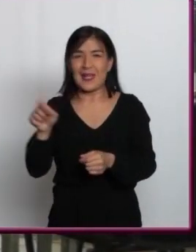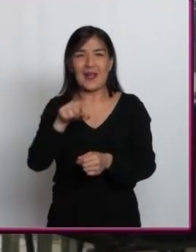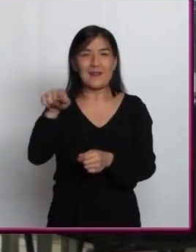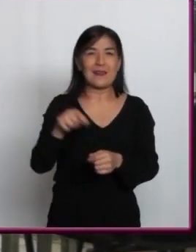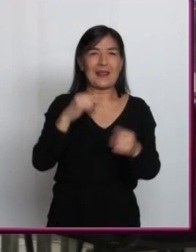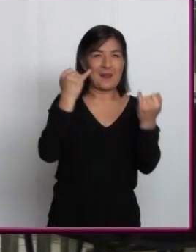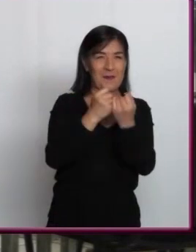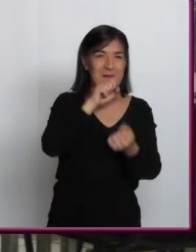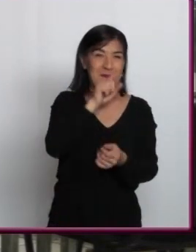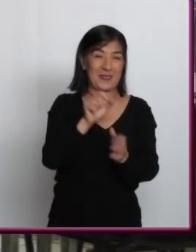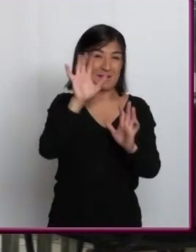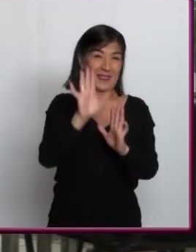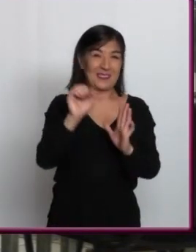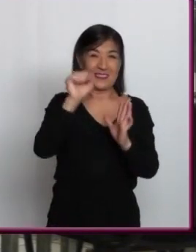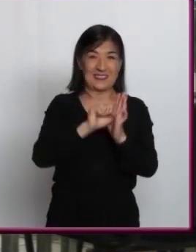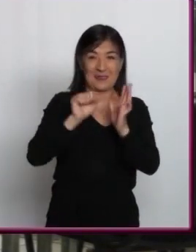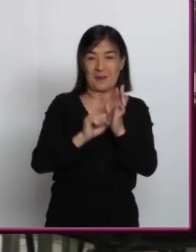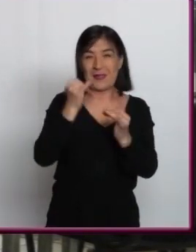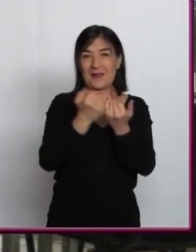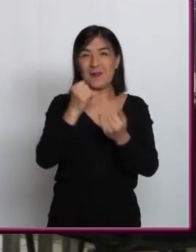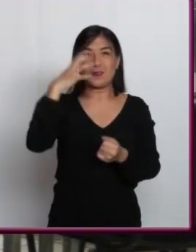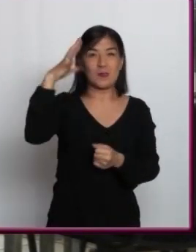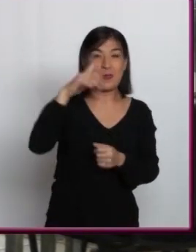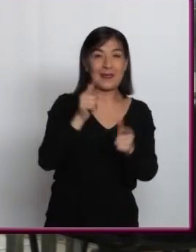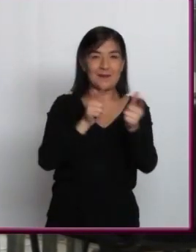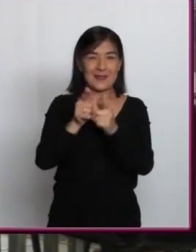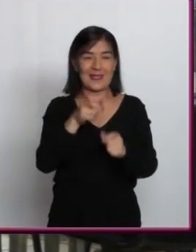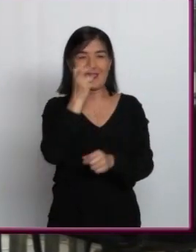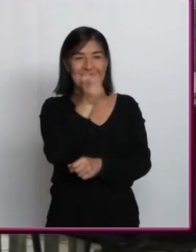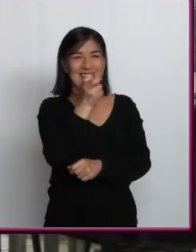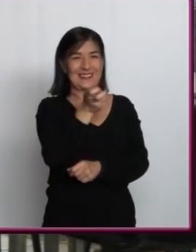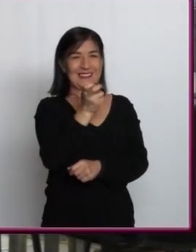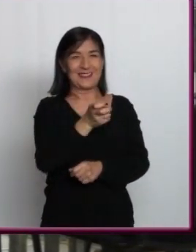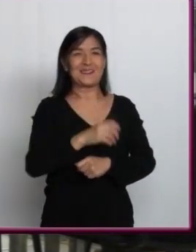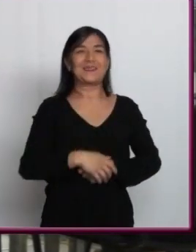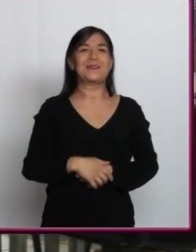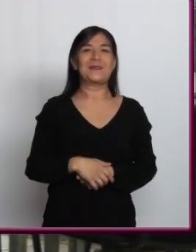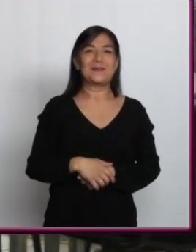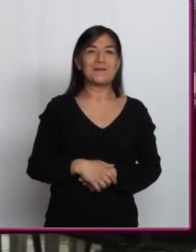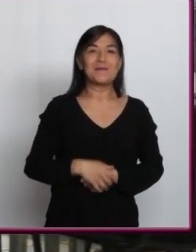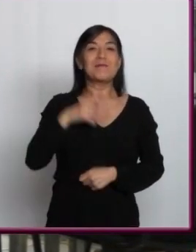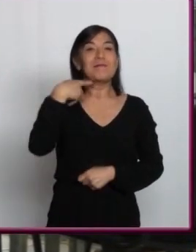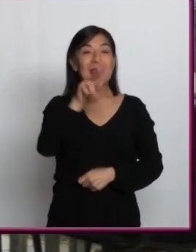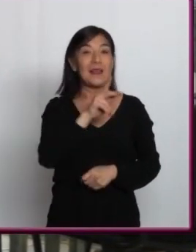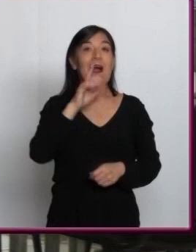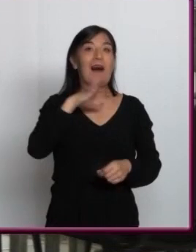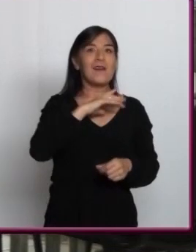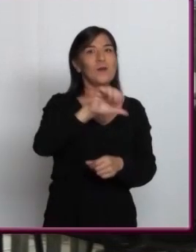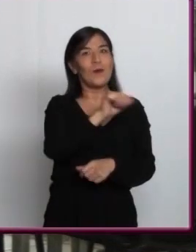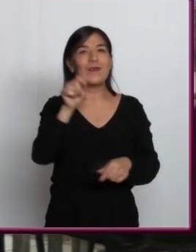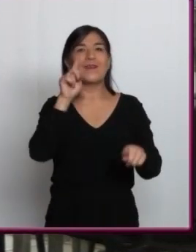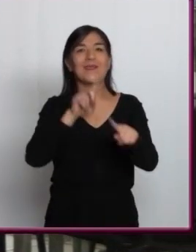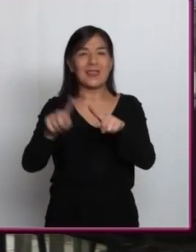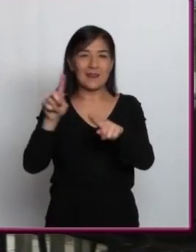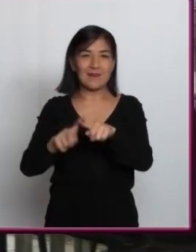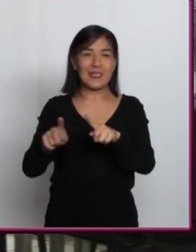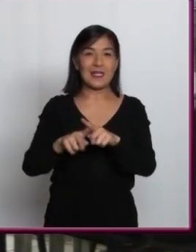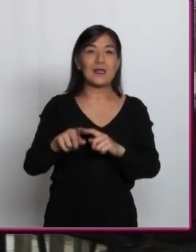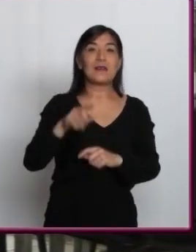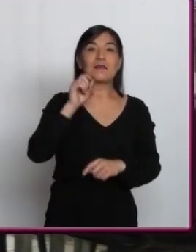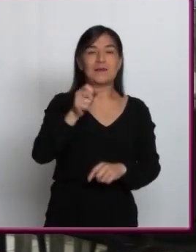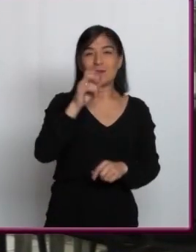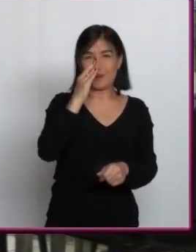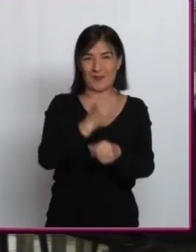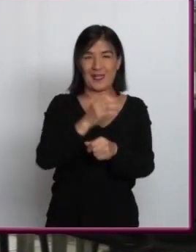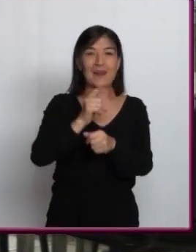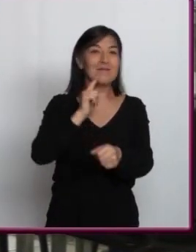siendo como nuestro sistema solar gemelo. Elemental, compañera, elemental, aunque con algunas diferencias, eso sí. Nuestro